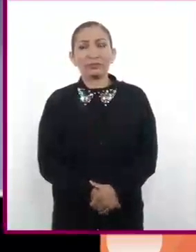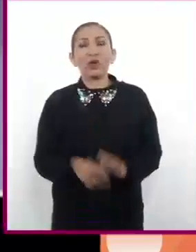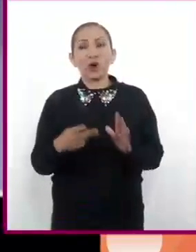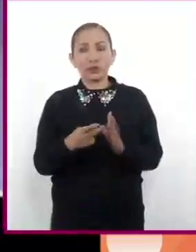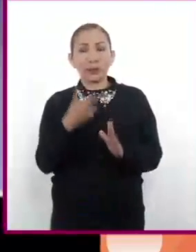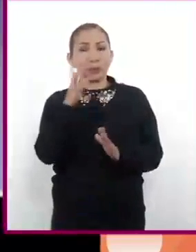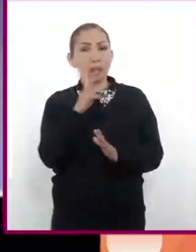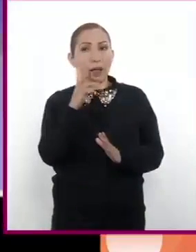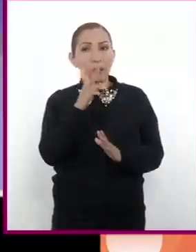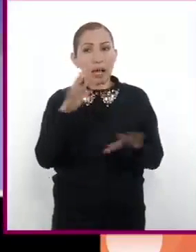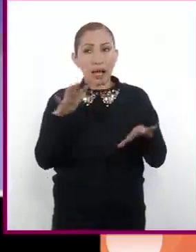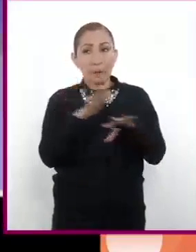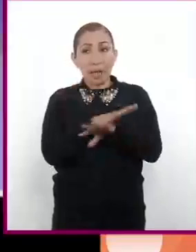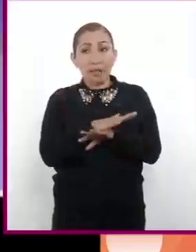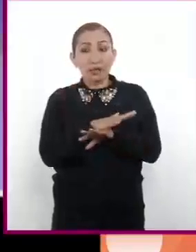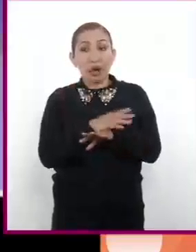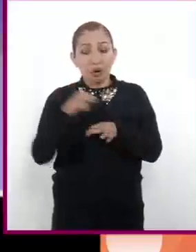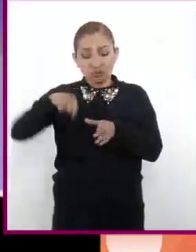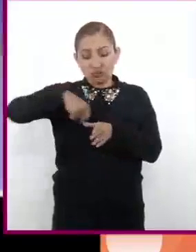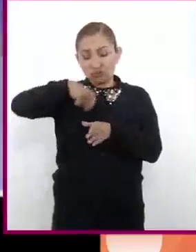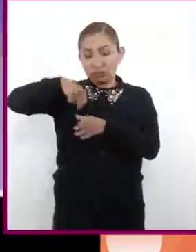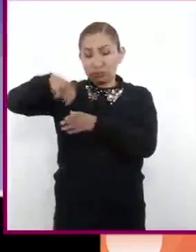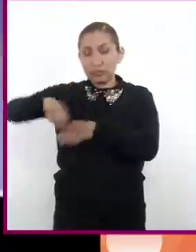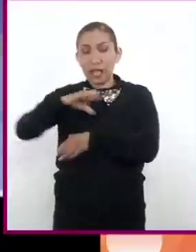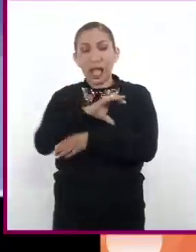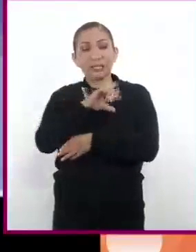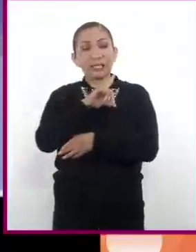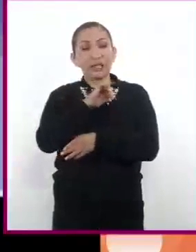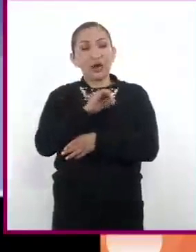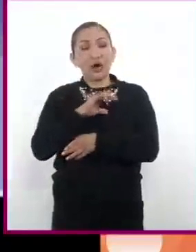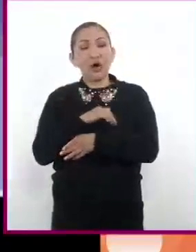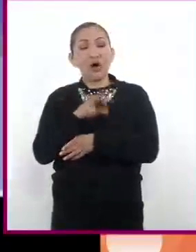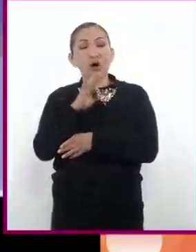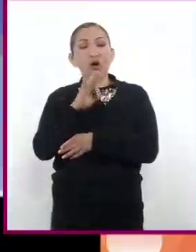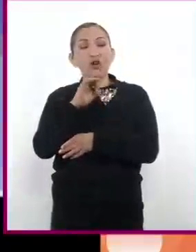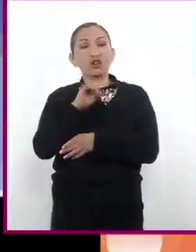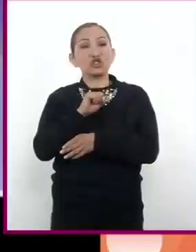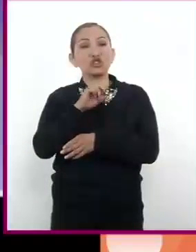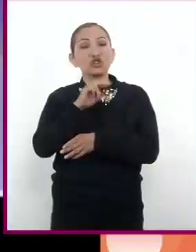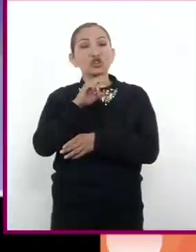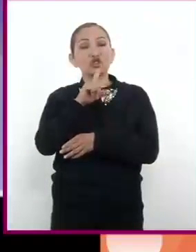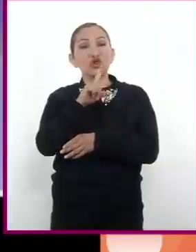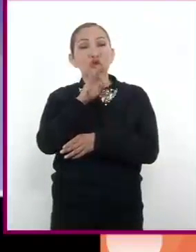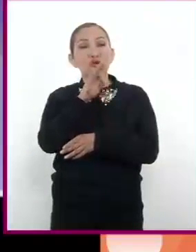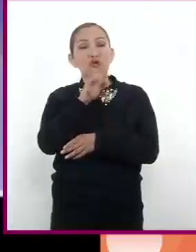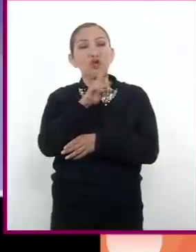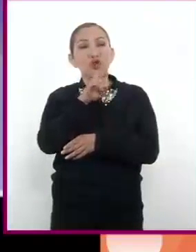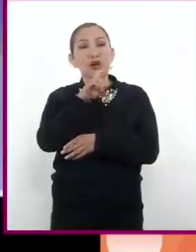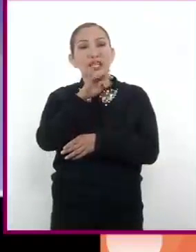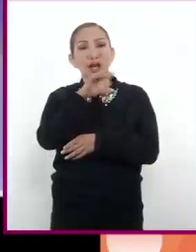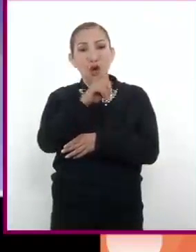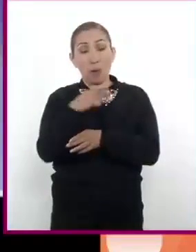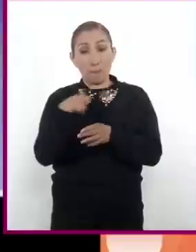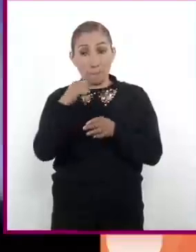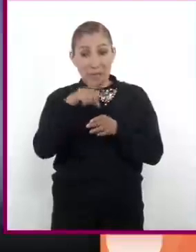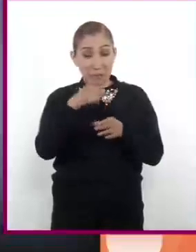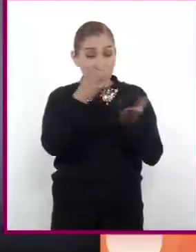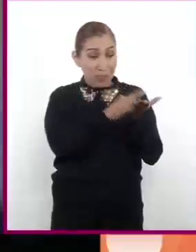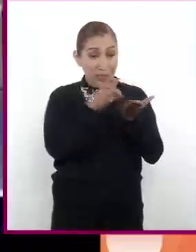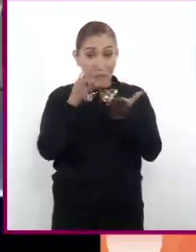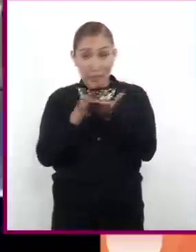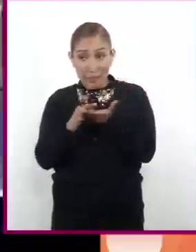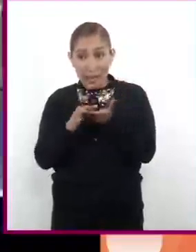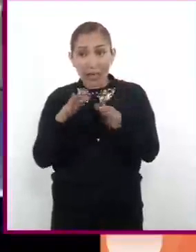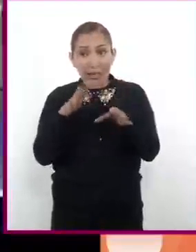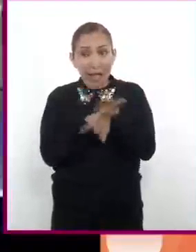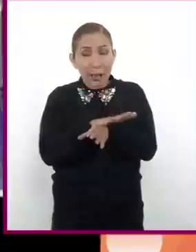Repitamos el experimento cambiando ahora la disolución de ácido acético por ácido sulfúrico. Para una misma combinación de metales,